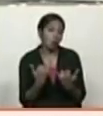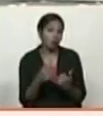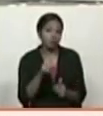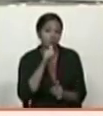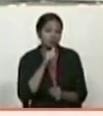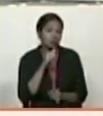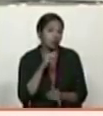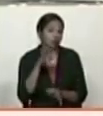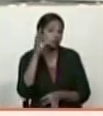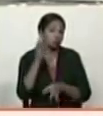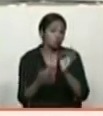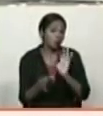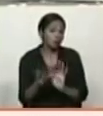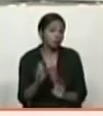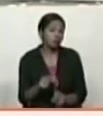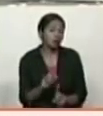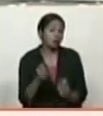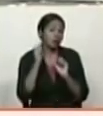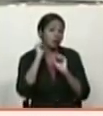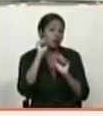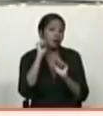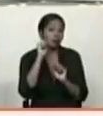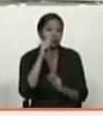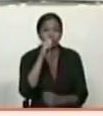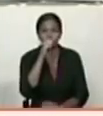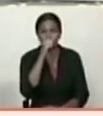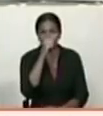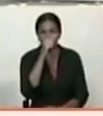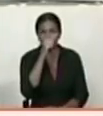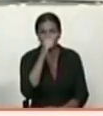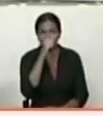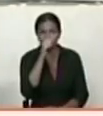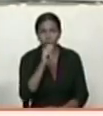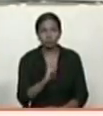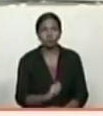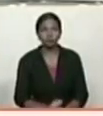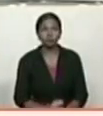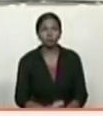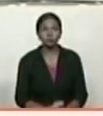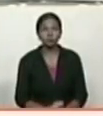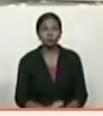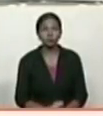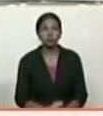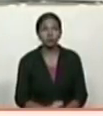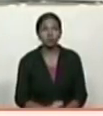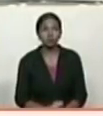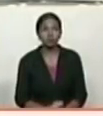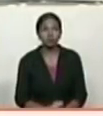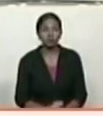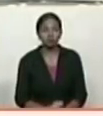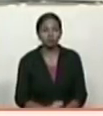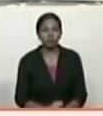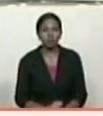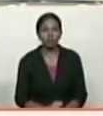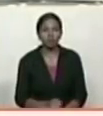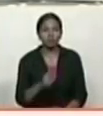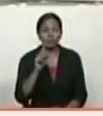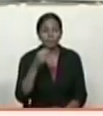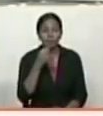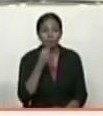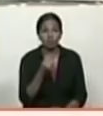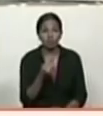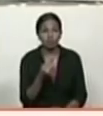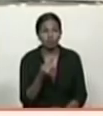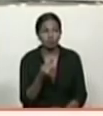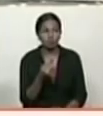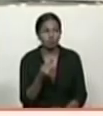del gobierno venezolano en su más alto nivel allí. Hablamos también de la minería con Sudáfrica, muy importante.